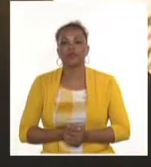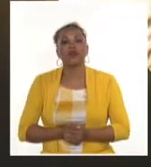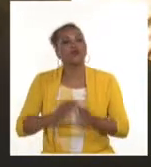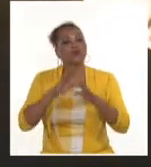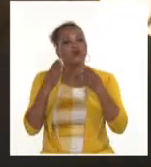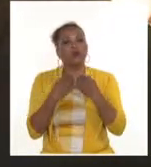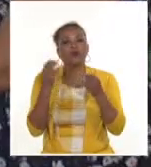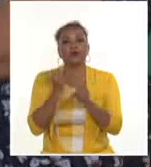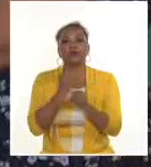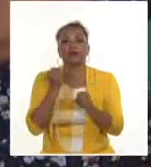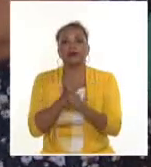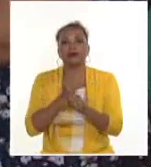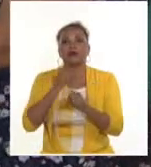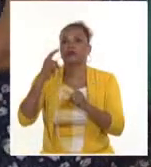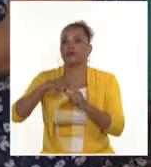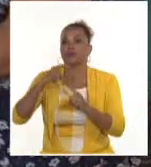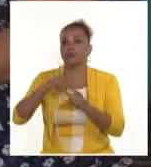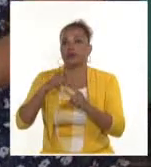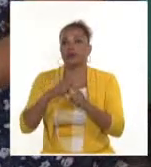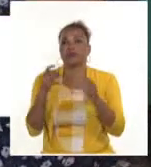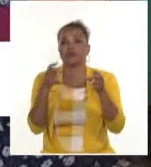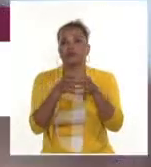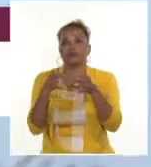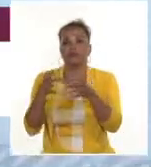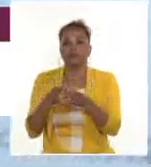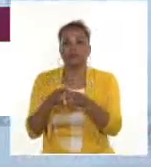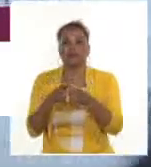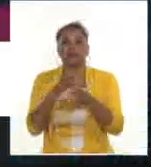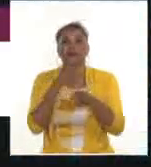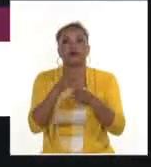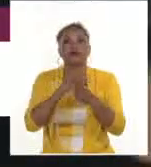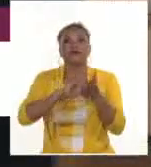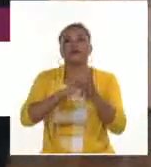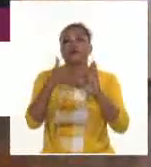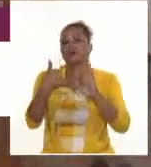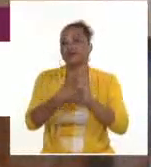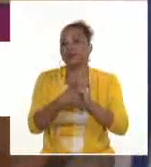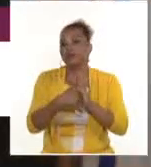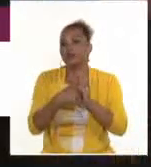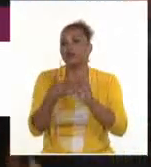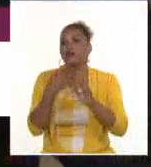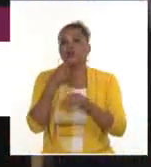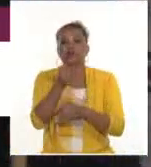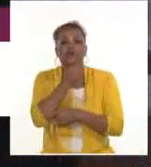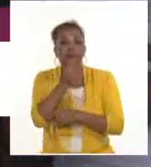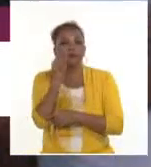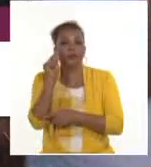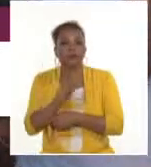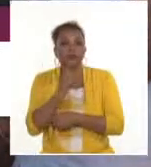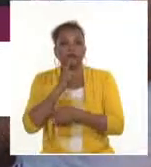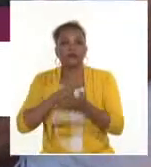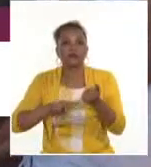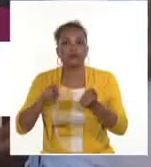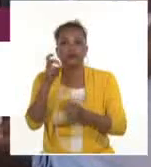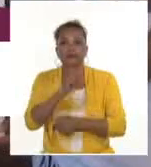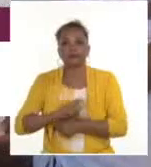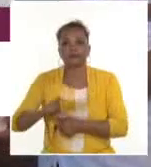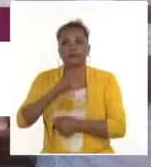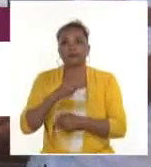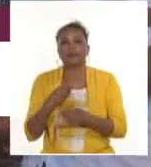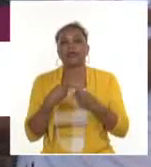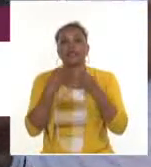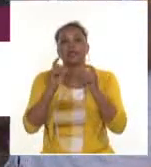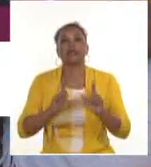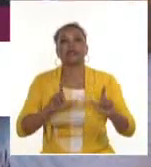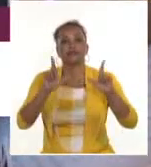laboral y sindical colectivos agrupaciones proyectos y medios de comunicación en camahui recibieron la condición